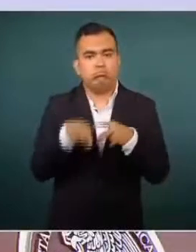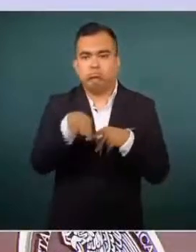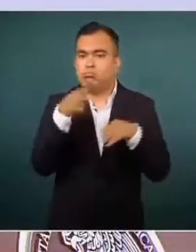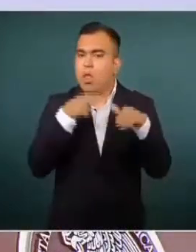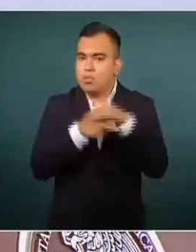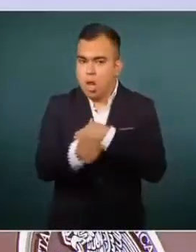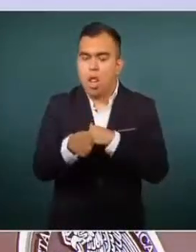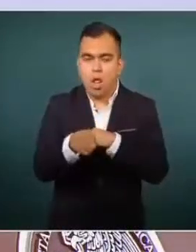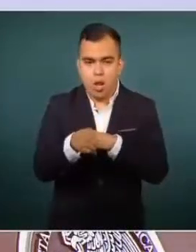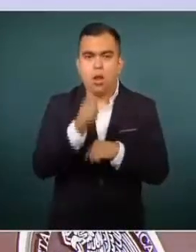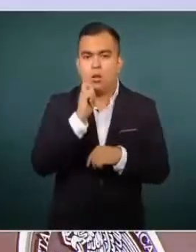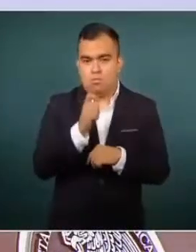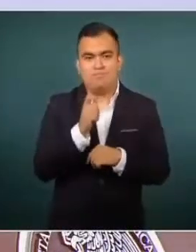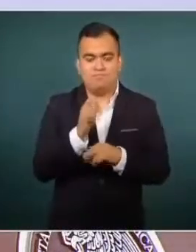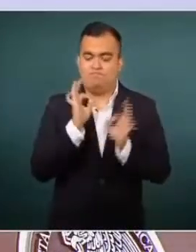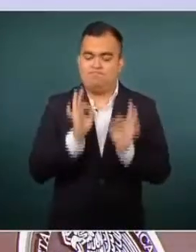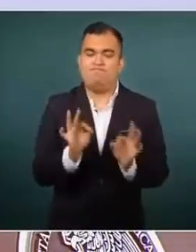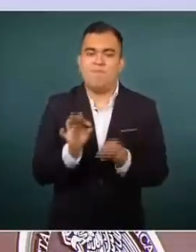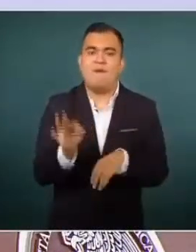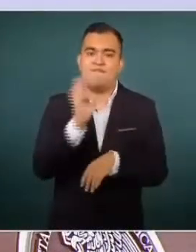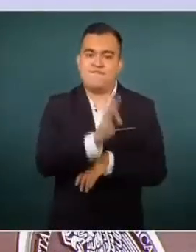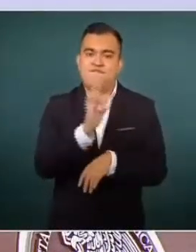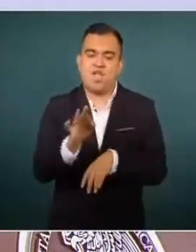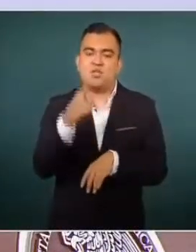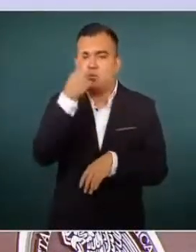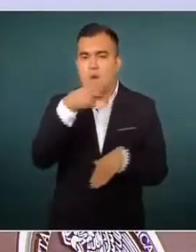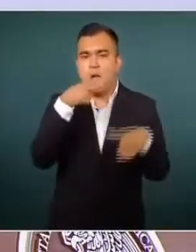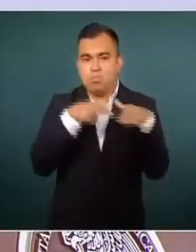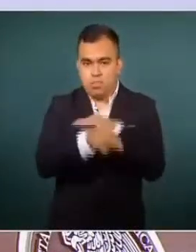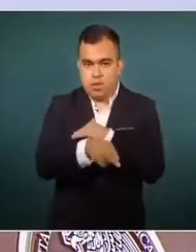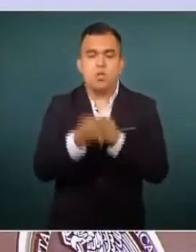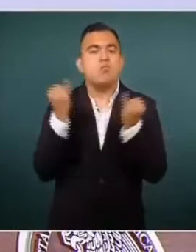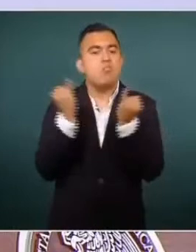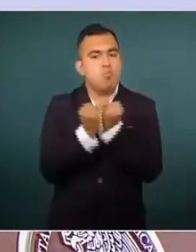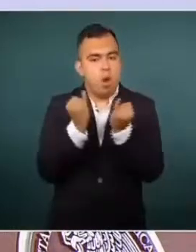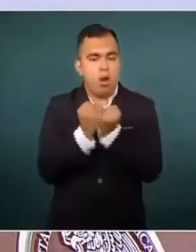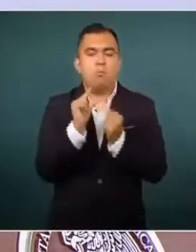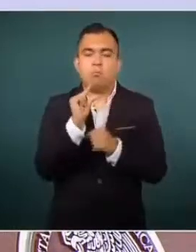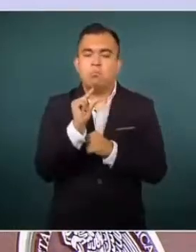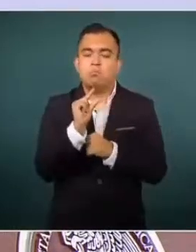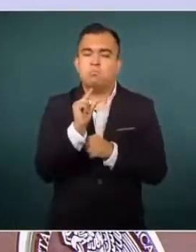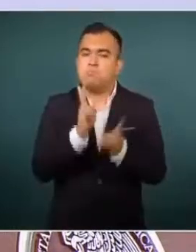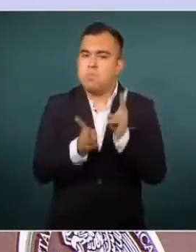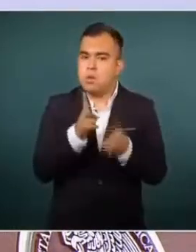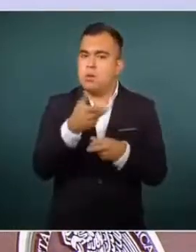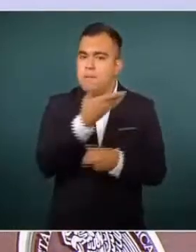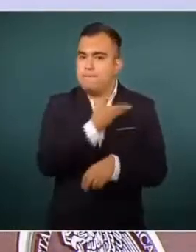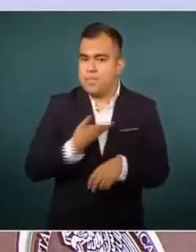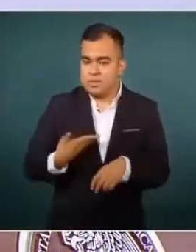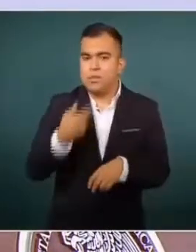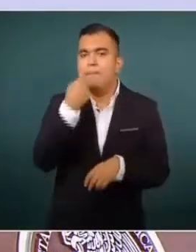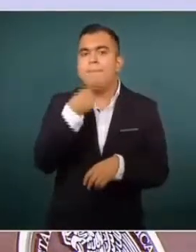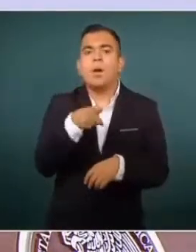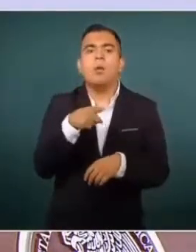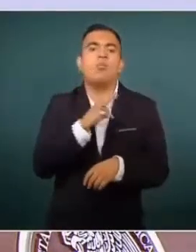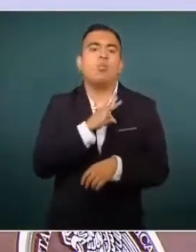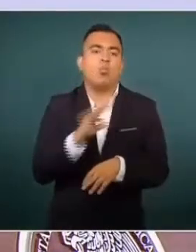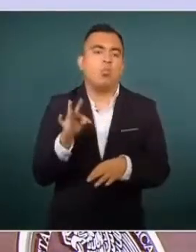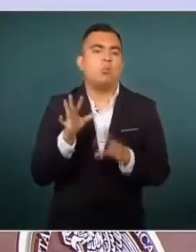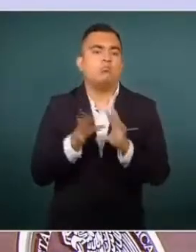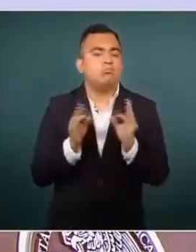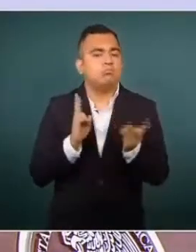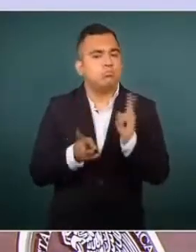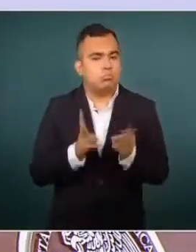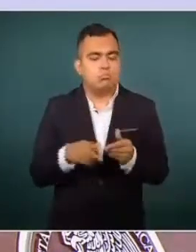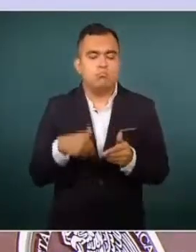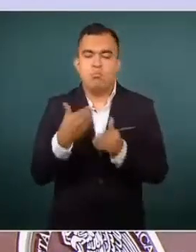de poner una fecha, y también lo platicaremos en un rato más con el presidente. Nos ha dado la oportunidad de platicar algunos temas en las próximas